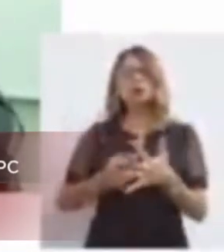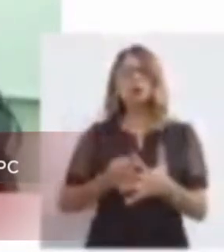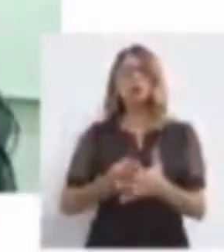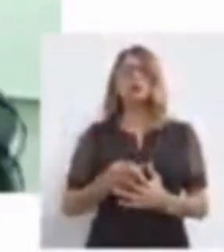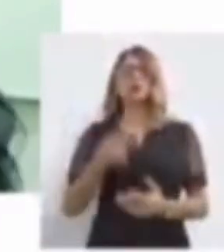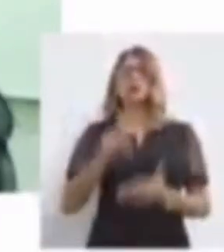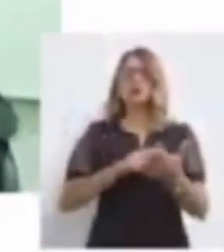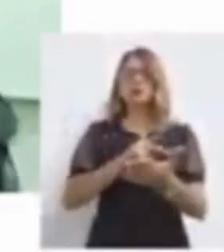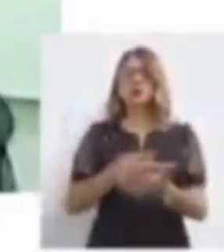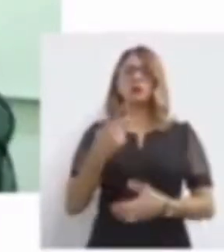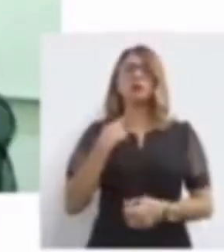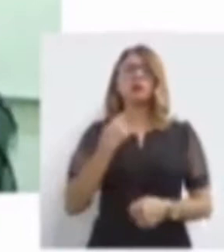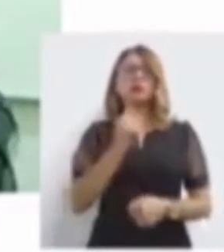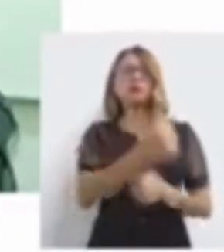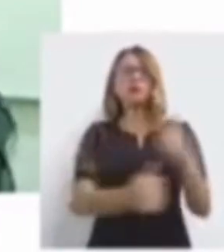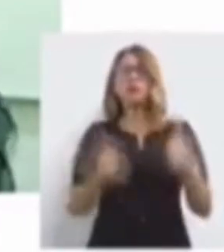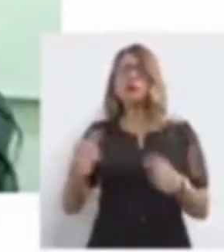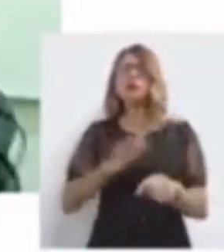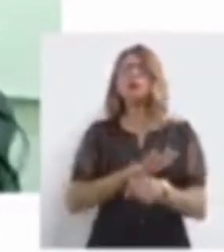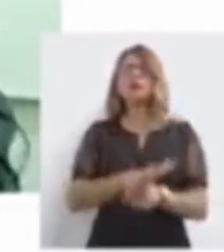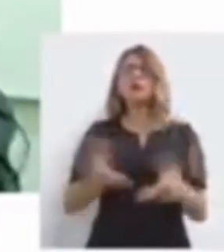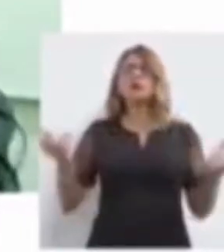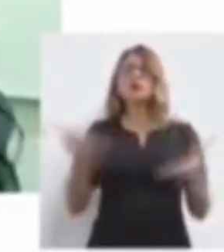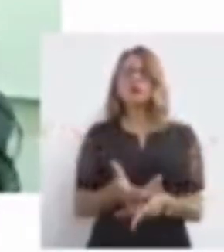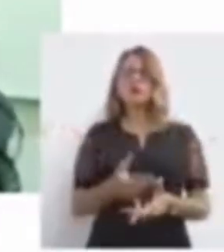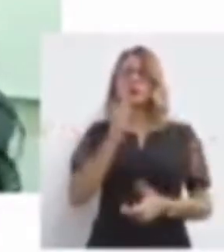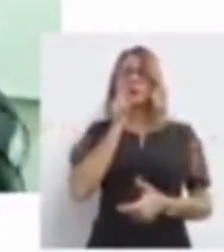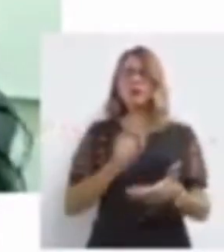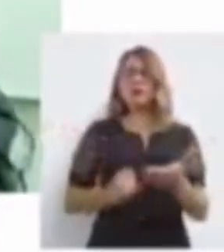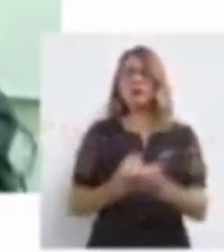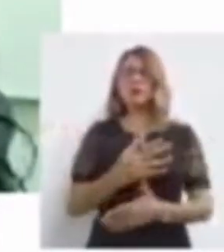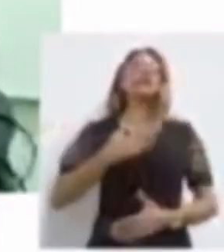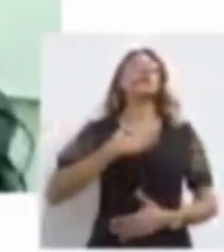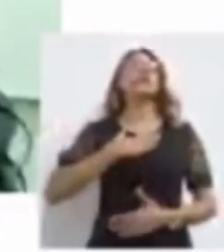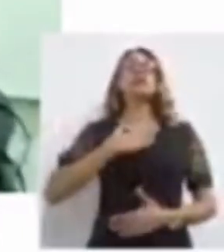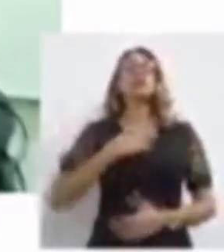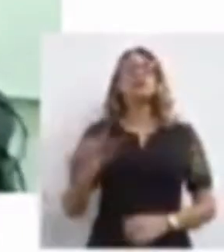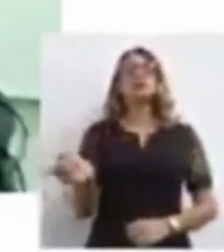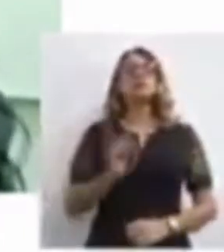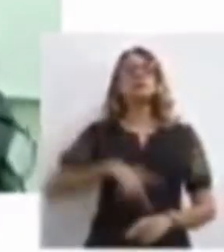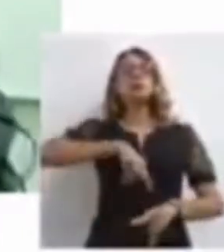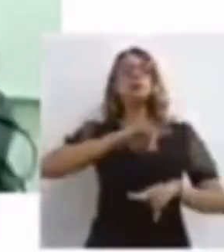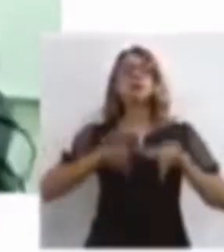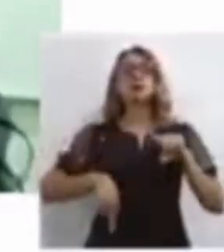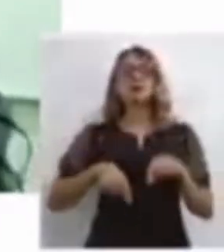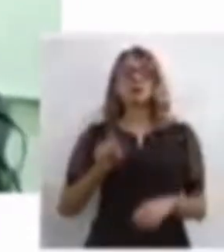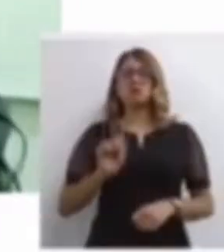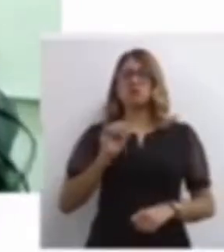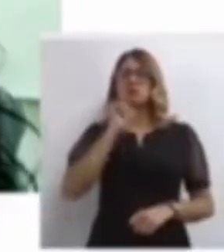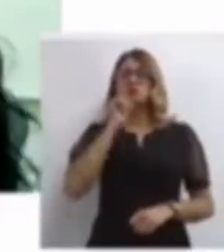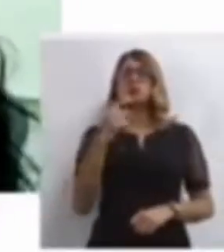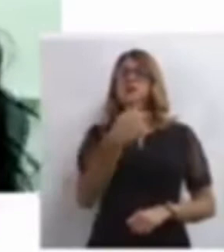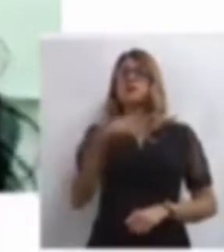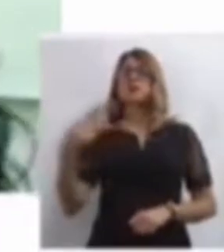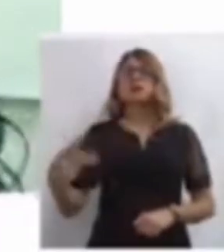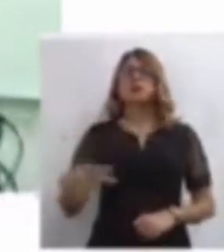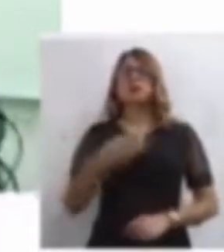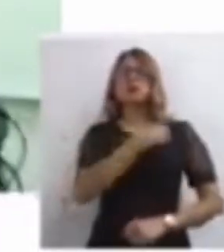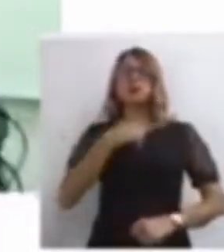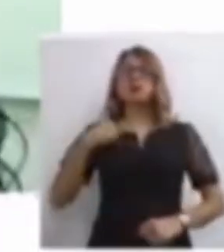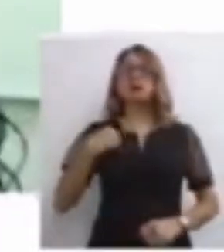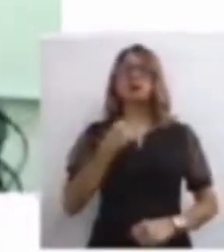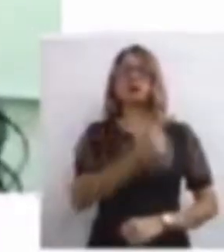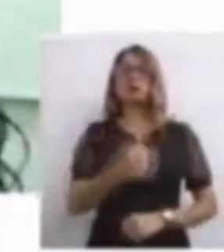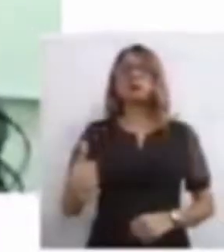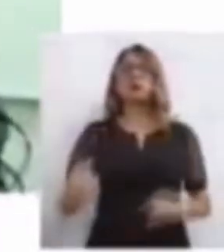el restarle o el incrementarle, en virtud de la obligación misma de este instituto es aplicar la ley y es la ley la que establece que el